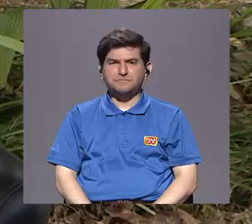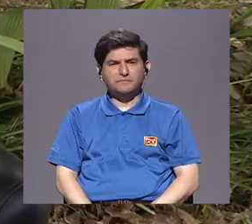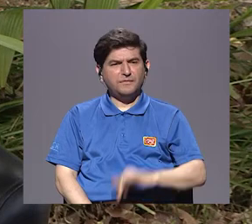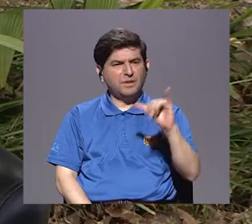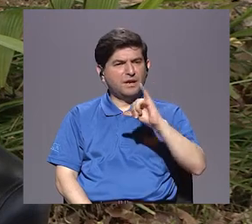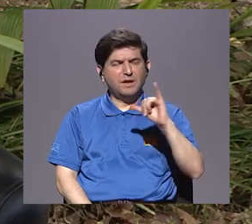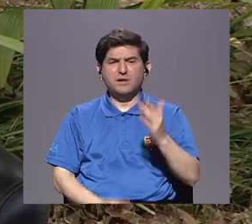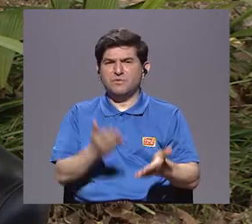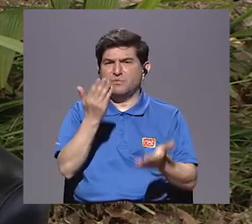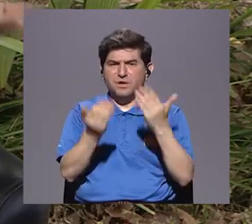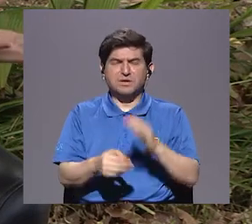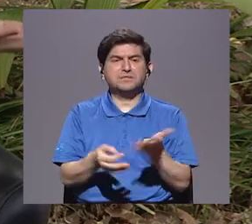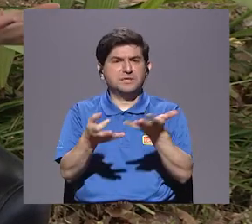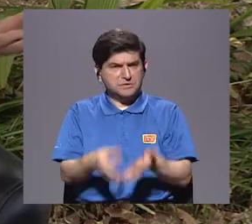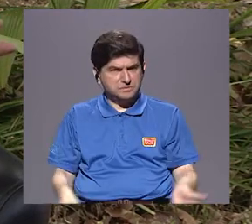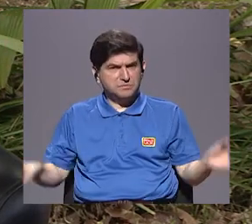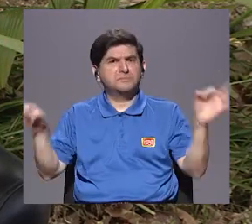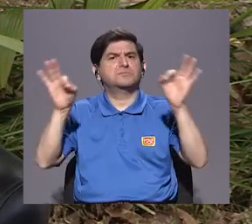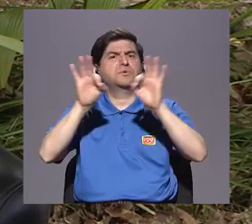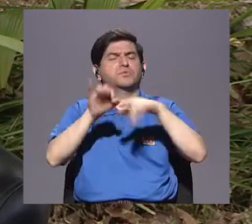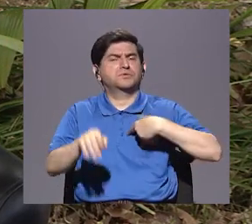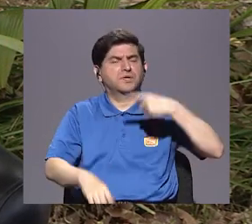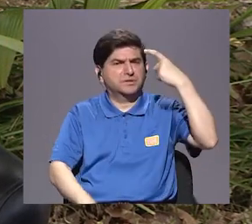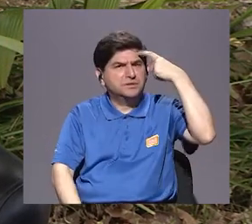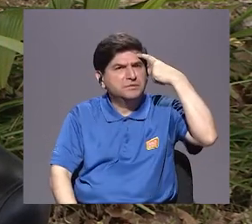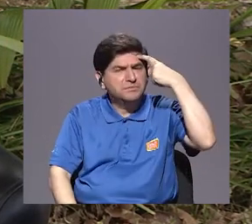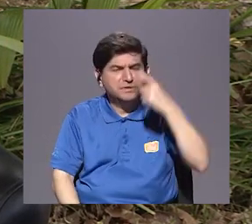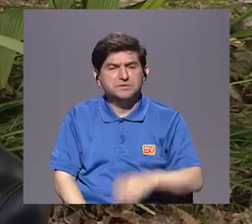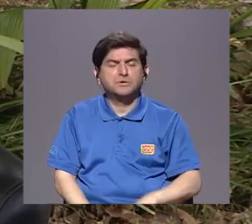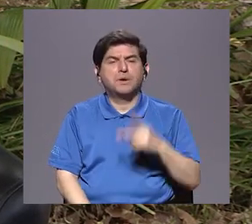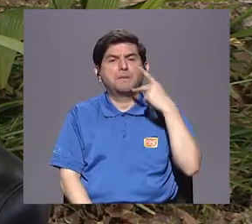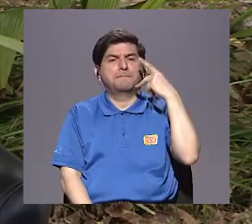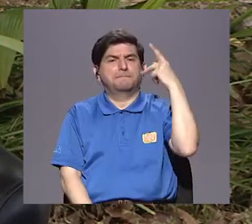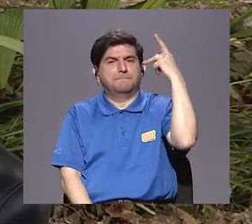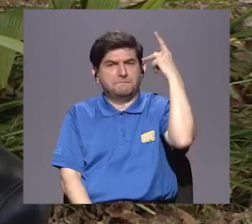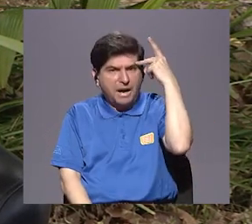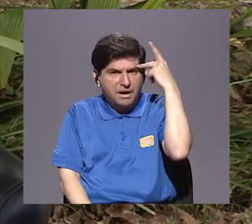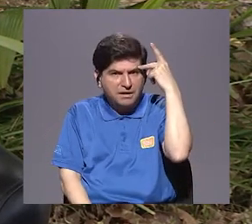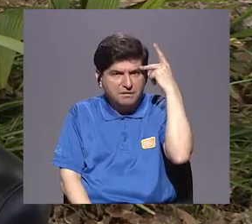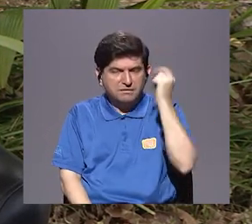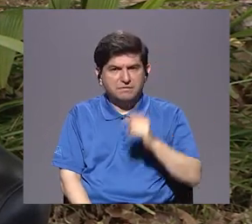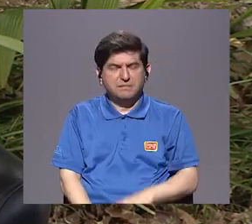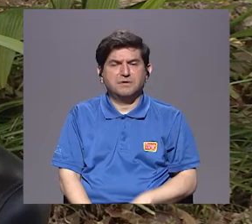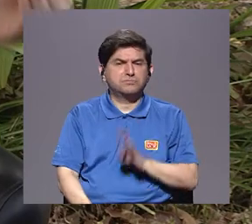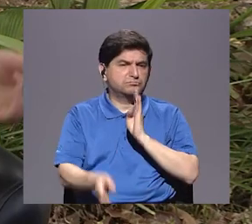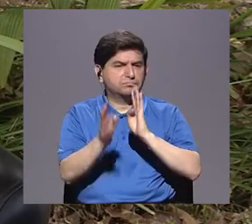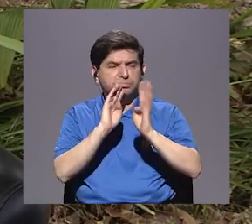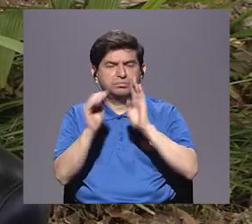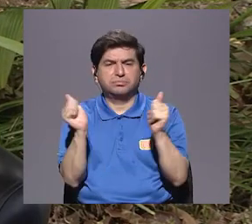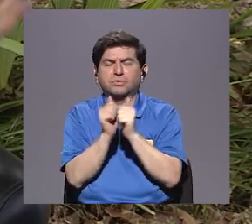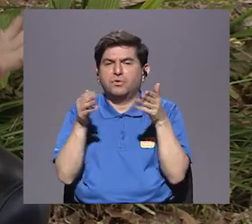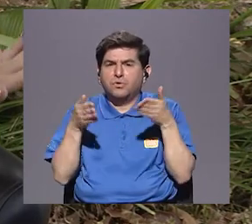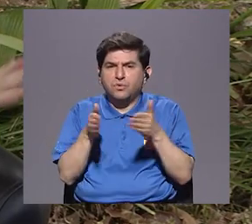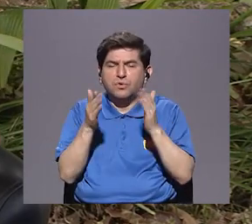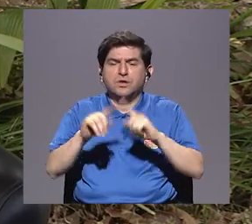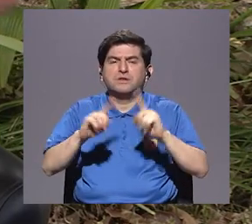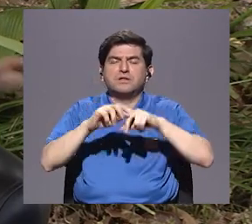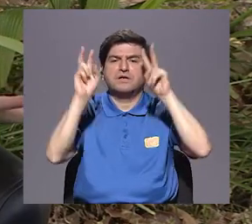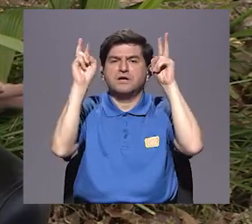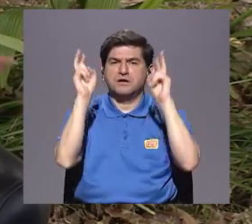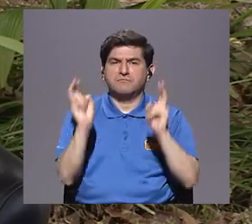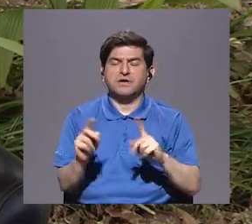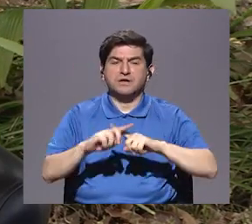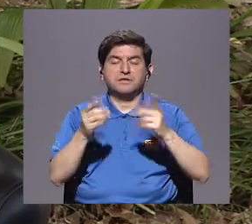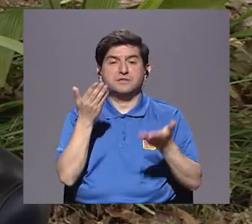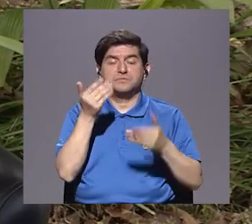Igual, por ejemplo, así, porque es importante, pienso entonces que los padres estén conversando con sus hijos de muchos temas, pero